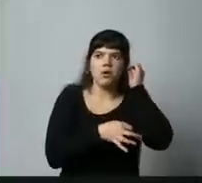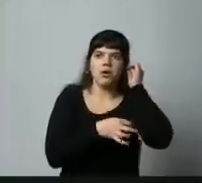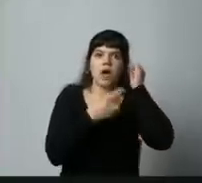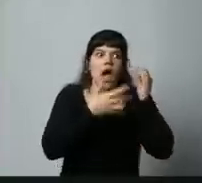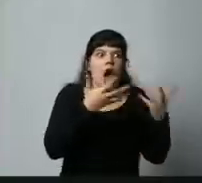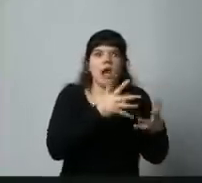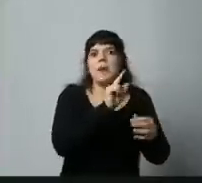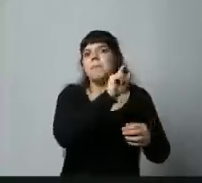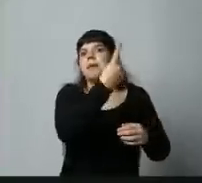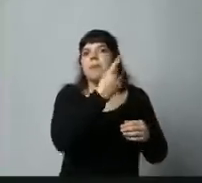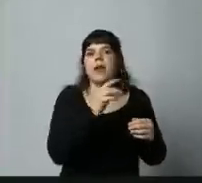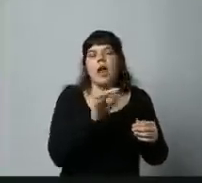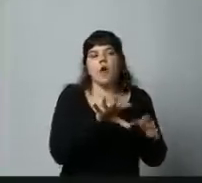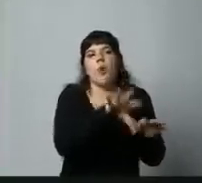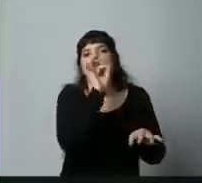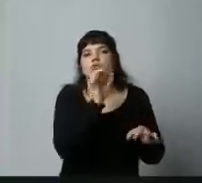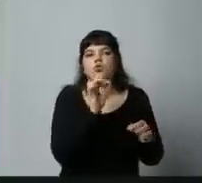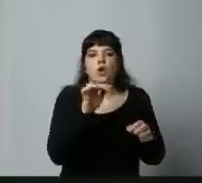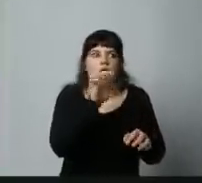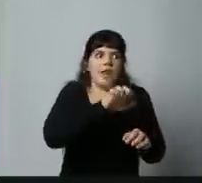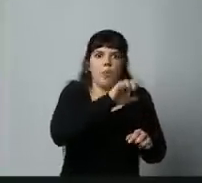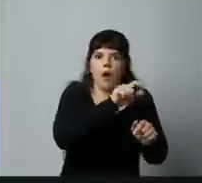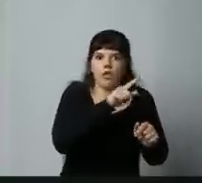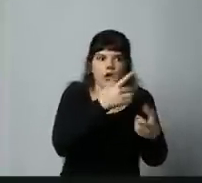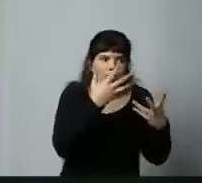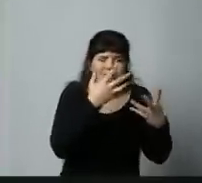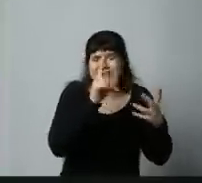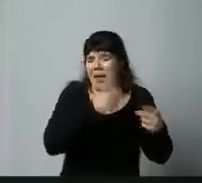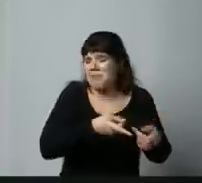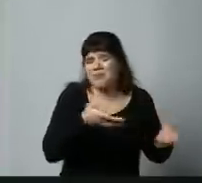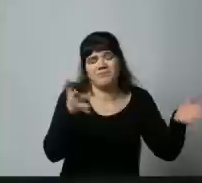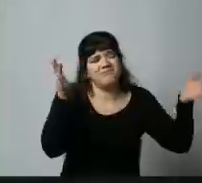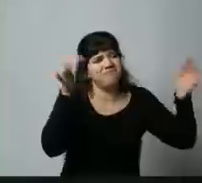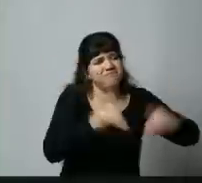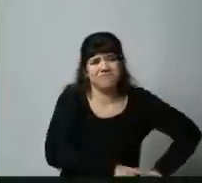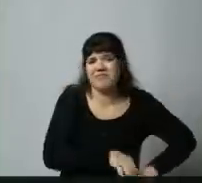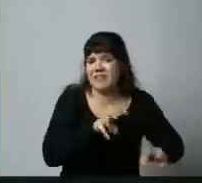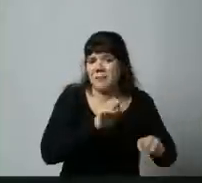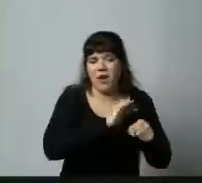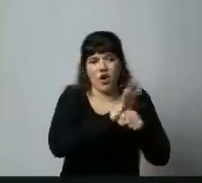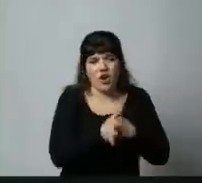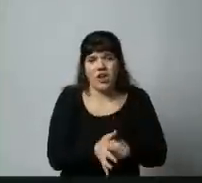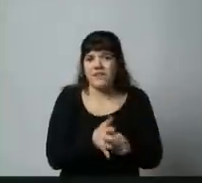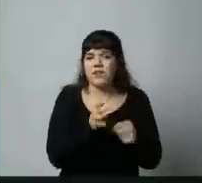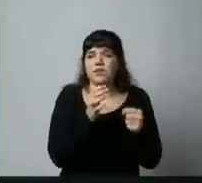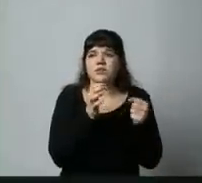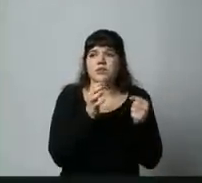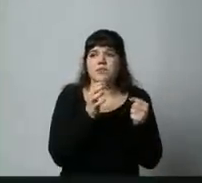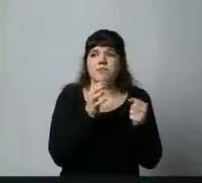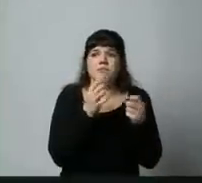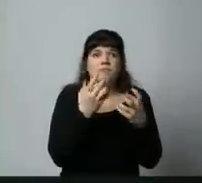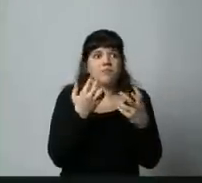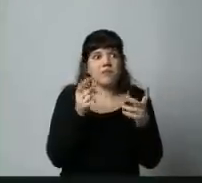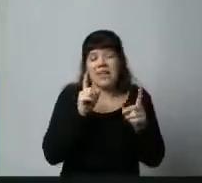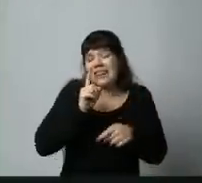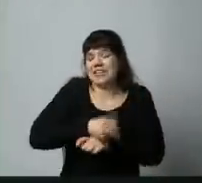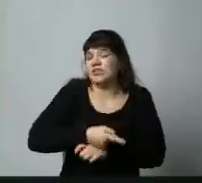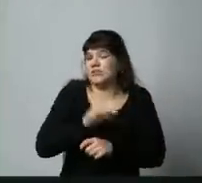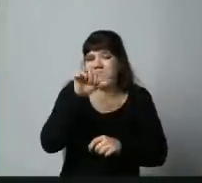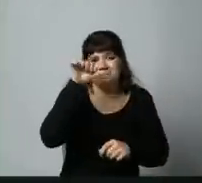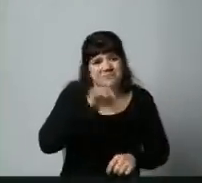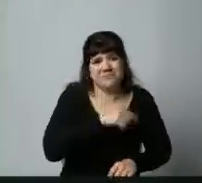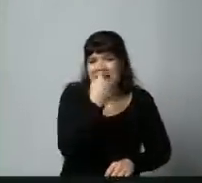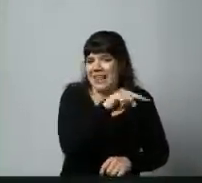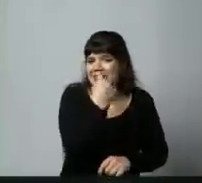primera opción política en un ecuador que también está devastado por la pandemia se han tomado muy malas decisiones y el